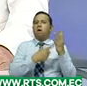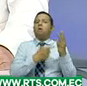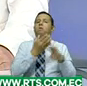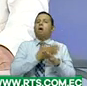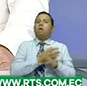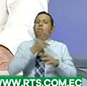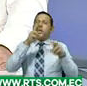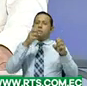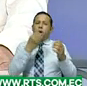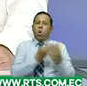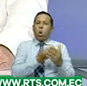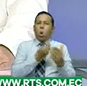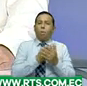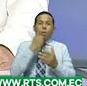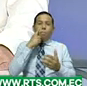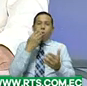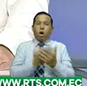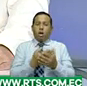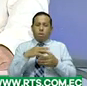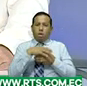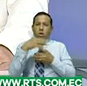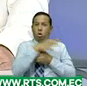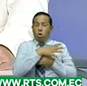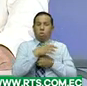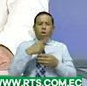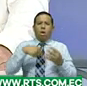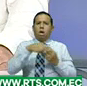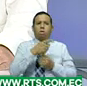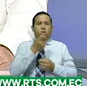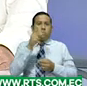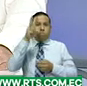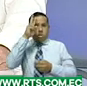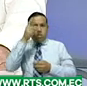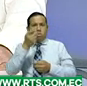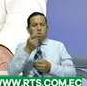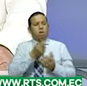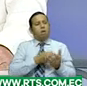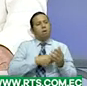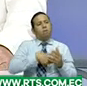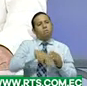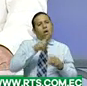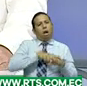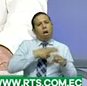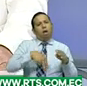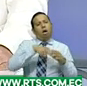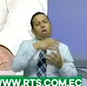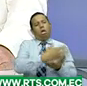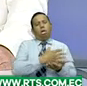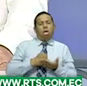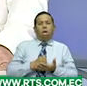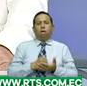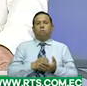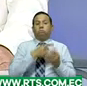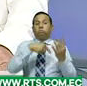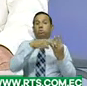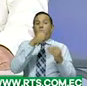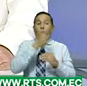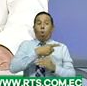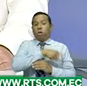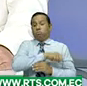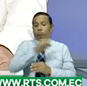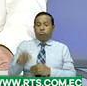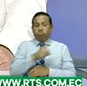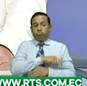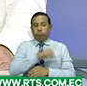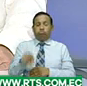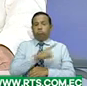pruebas COVID-19 en el municipio capitalino. Además, por este mismo caso se dictó prisión preventiva para la secretaria de Salud, Jimena